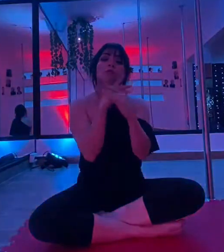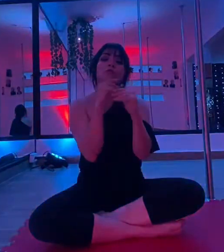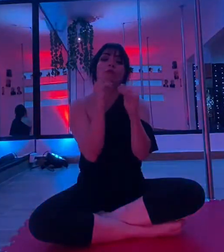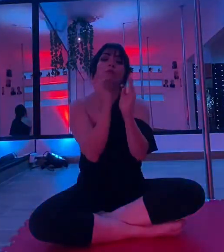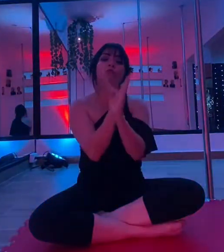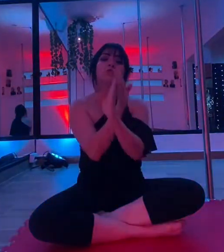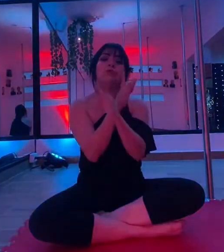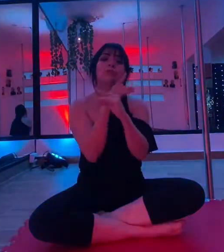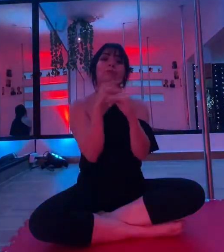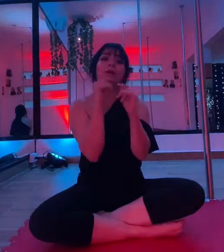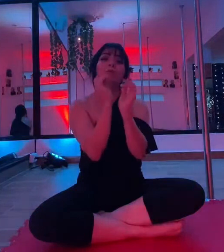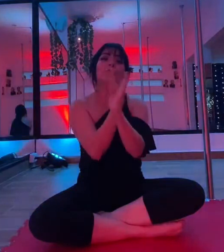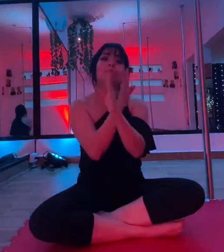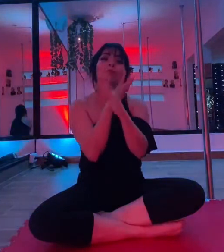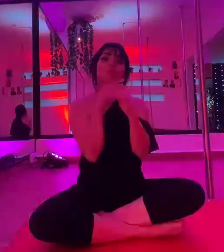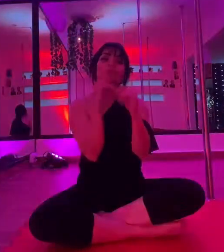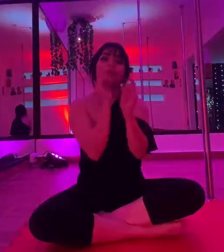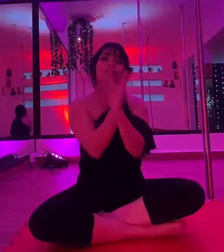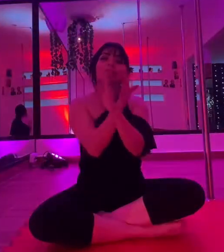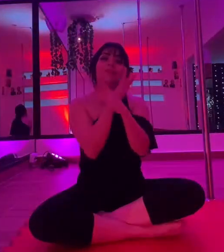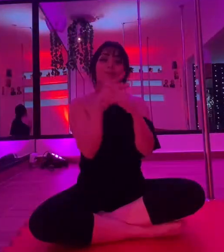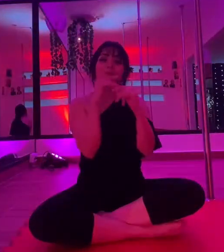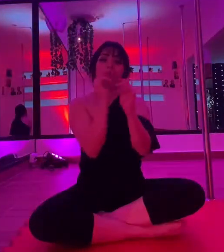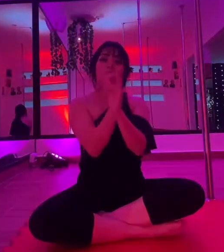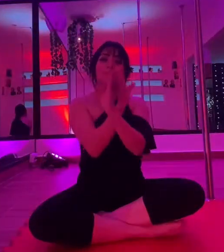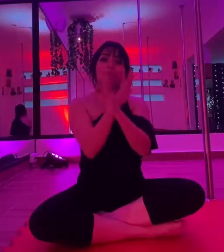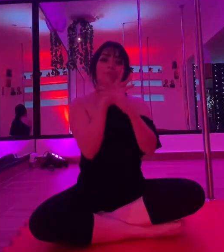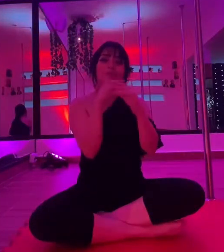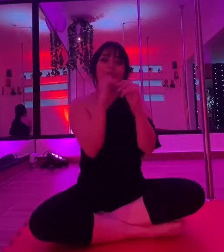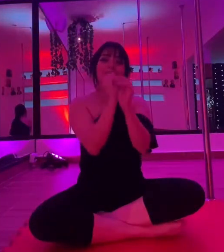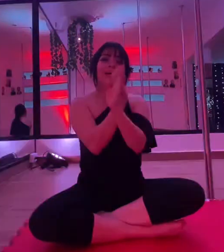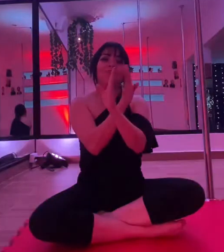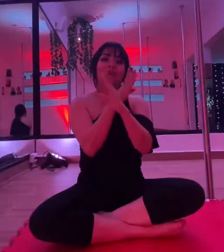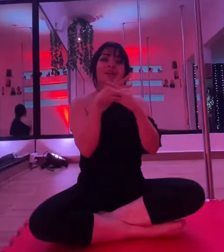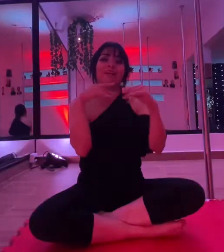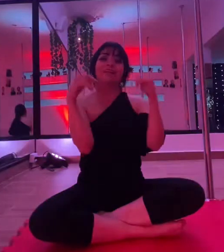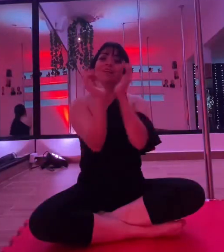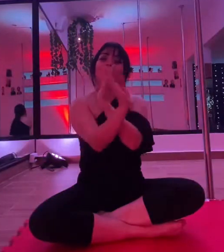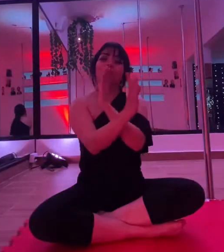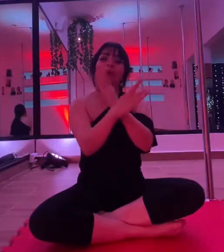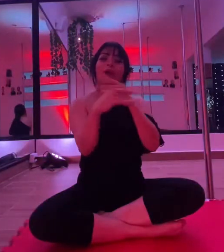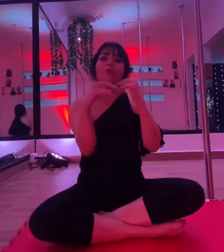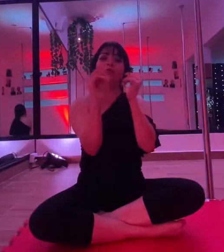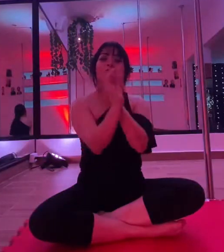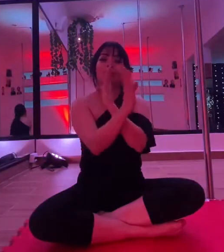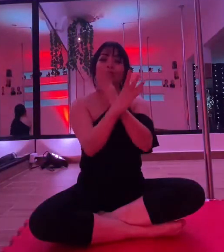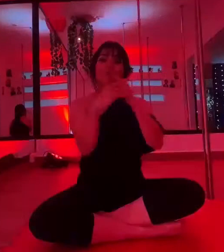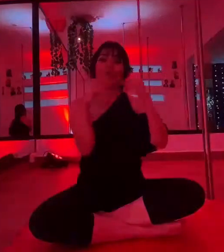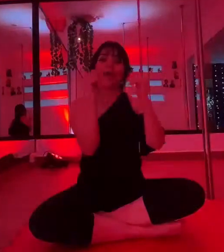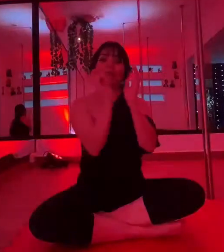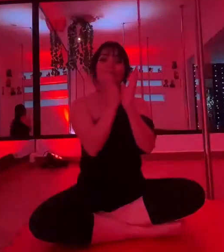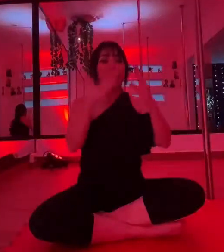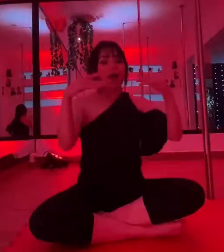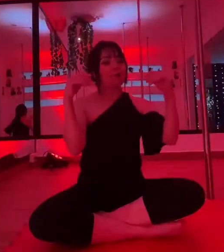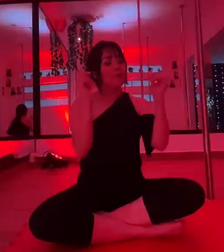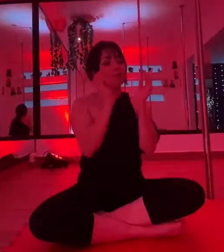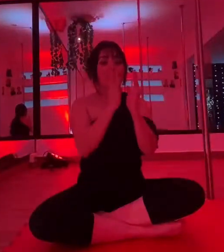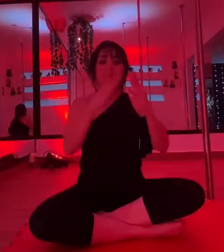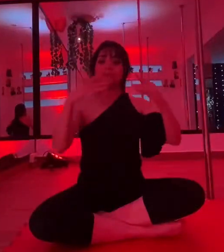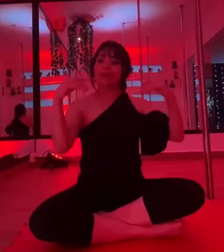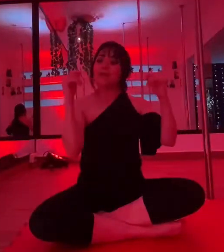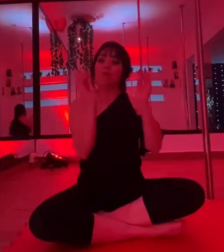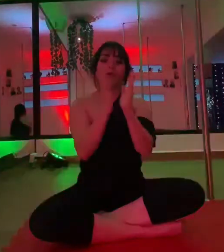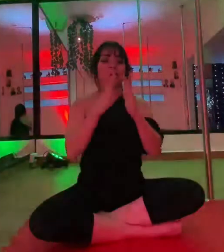pónganse a jugar con sus dedos, que se vean bonitos, que se vean bonitos, ¿ok? Y del otro lado, del otro lado,